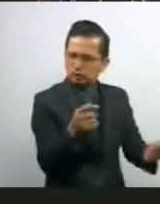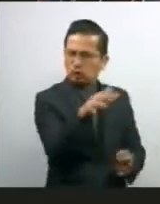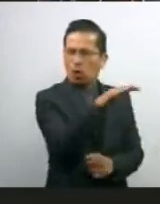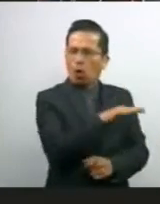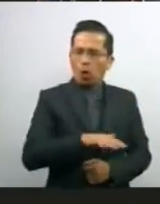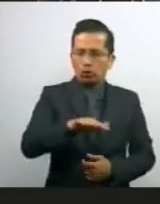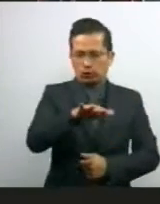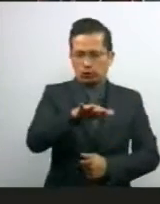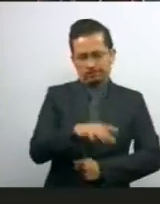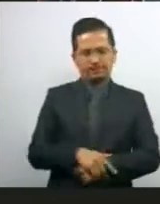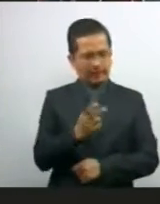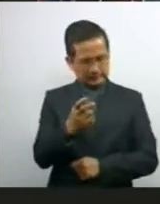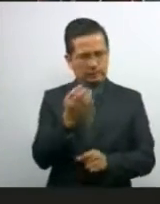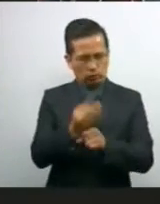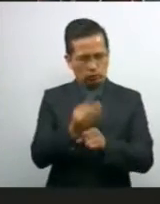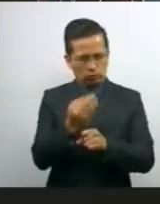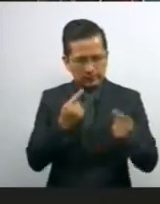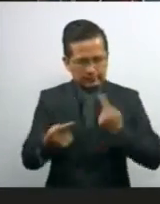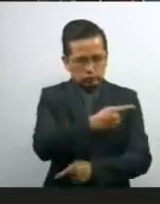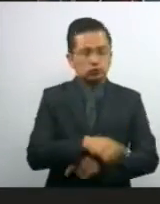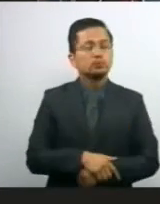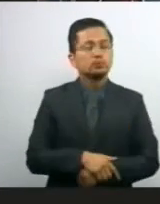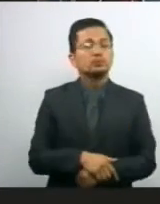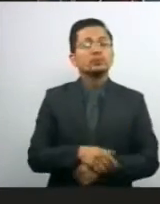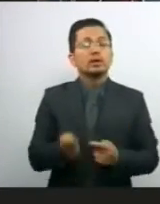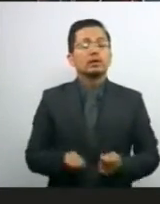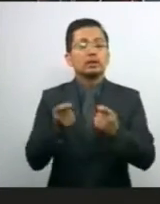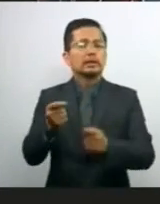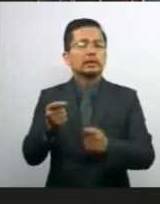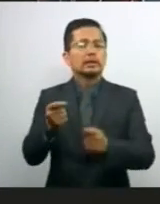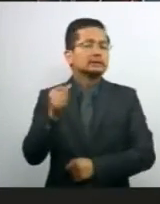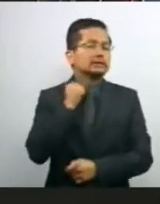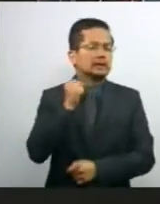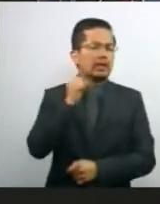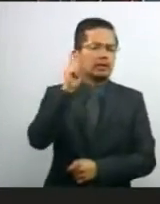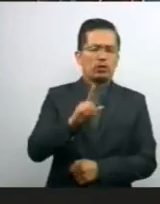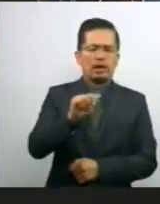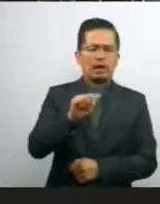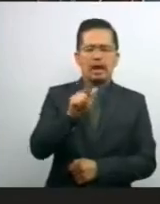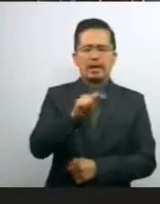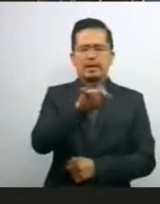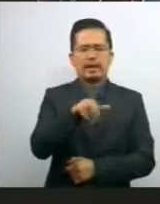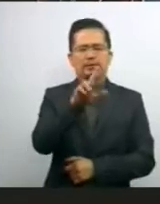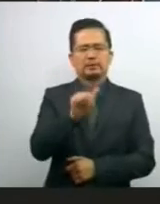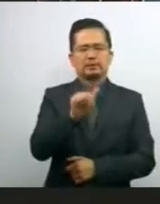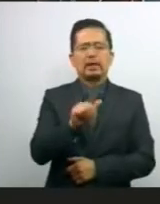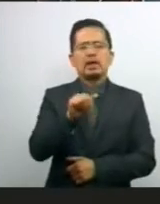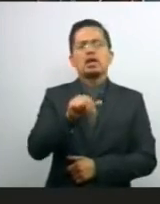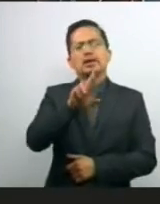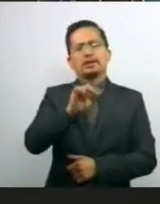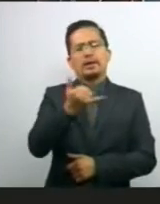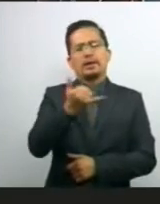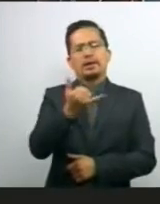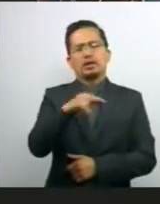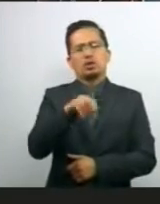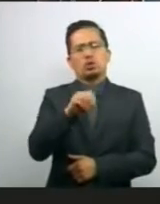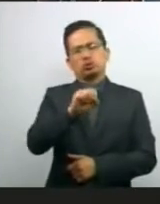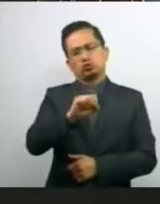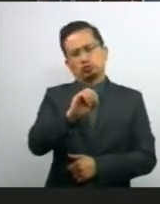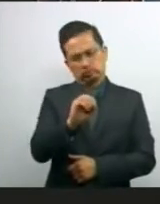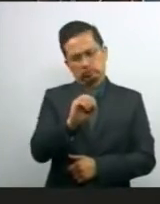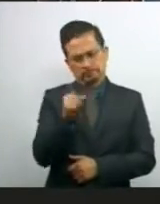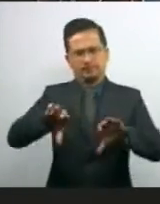Tiene la palabra la senadora Alejandra Noemí Reynoso Sánchez, del Grupo Parlamentario del Partido Acción